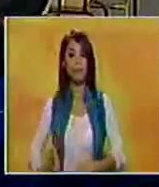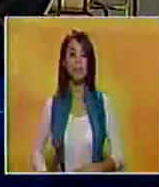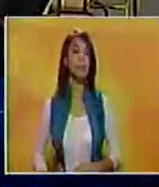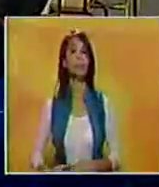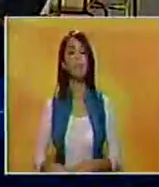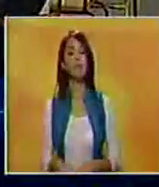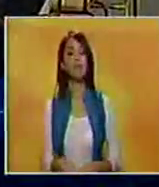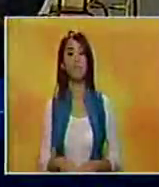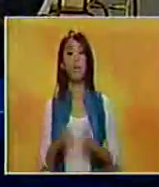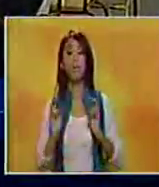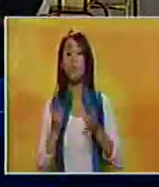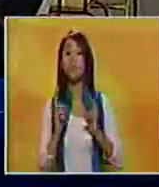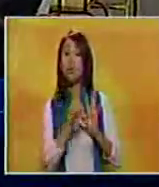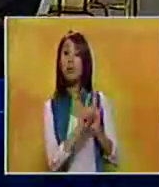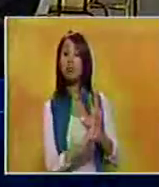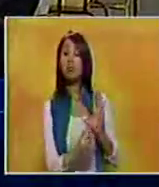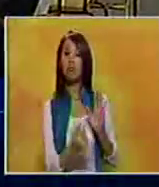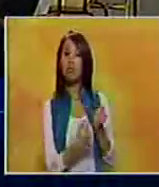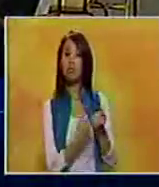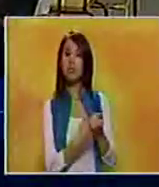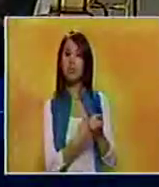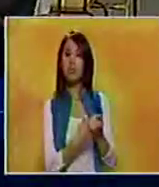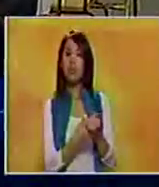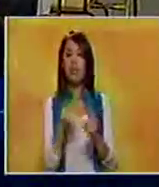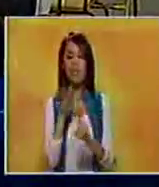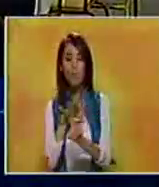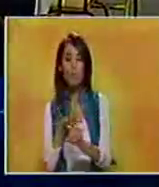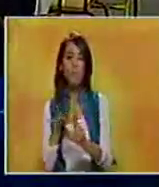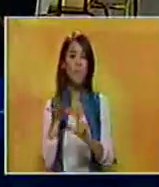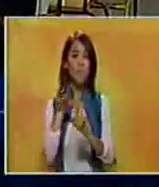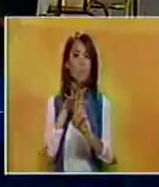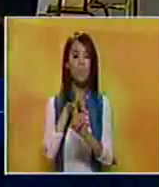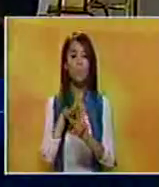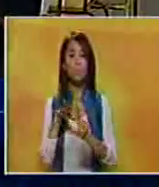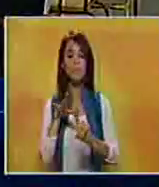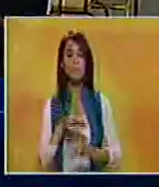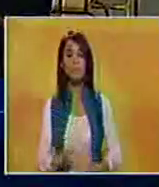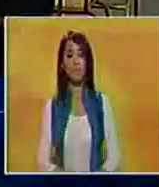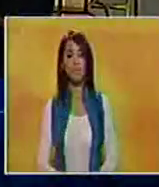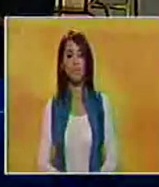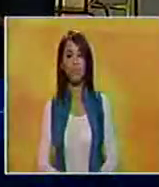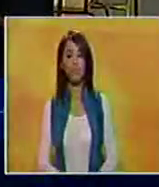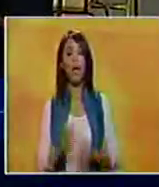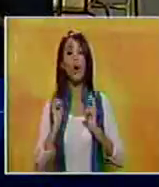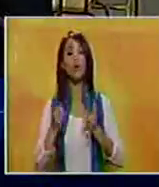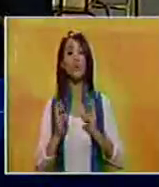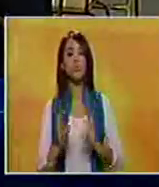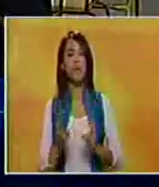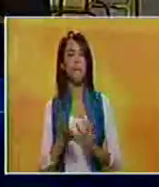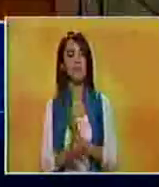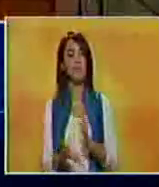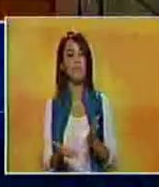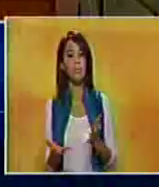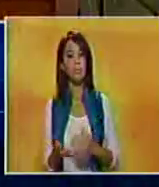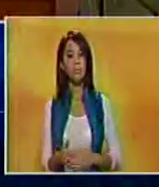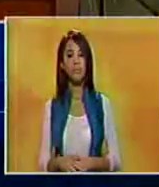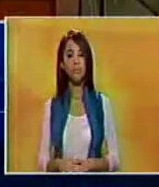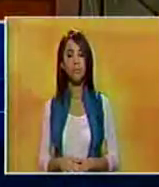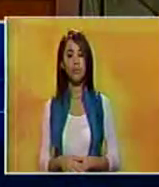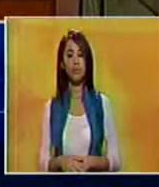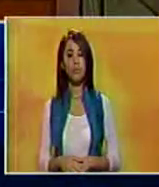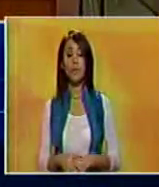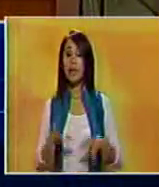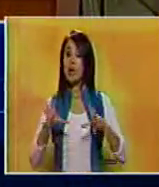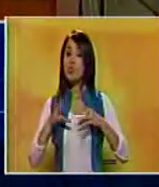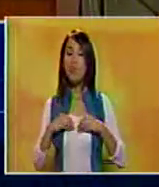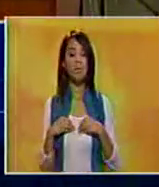garantía, es un tema de chantaje, es un tema de que se niegan